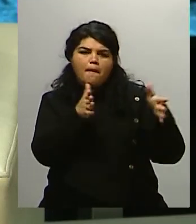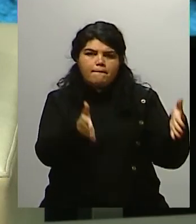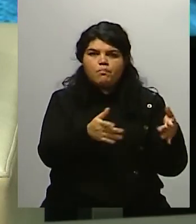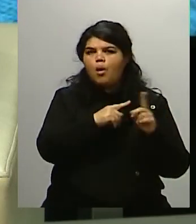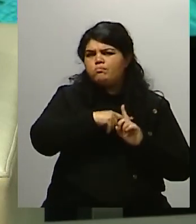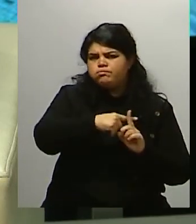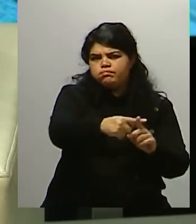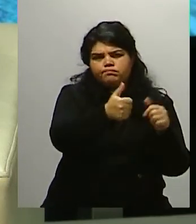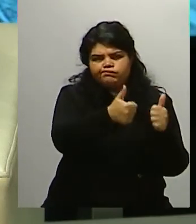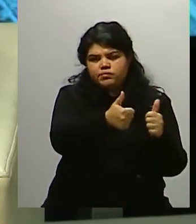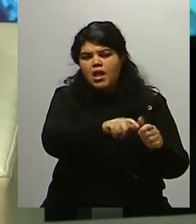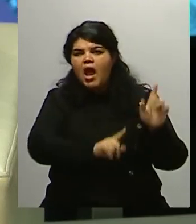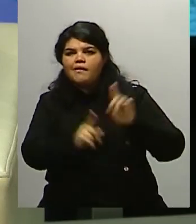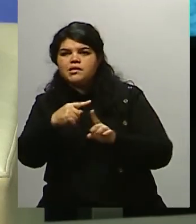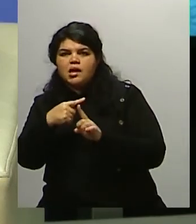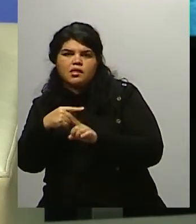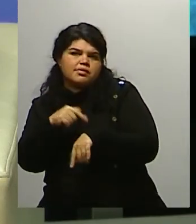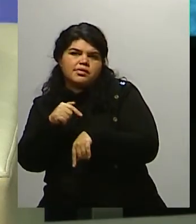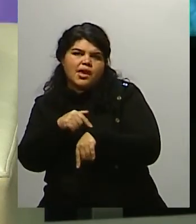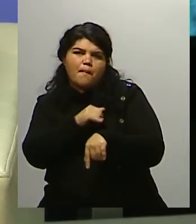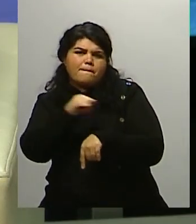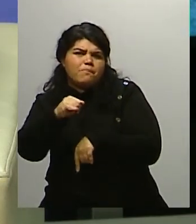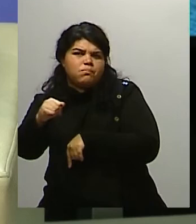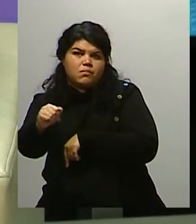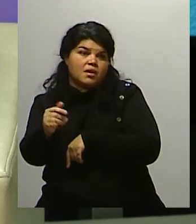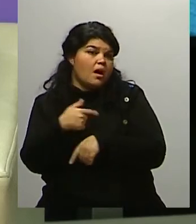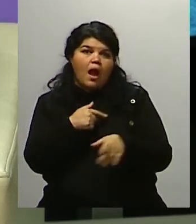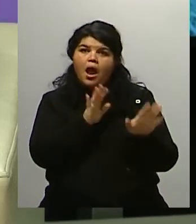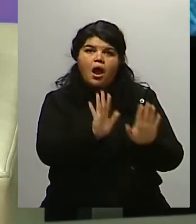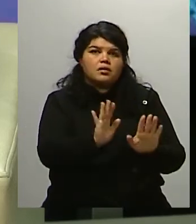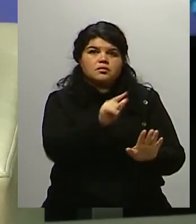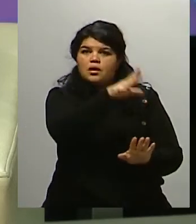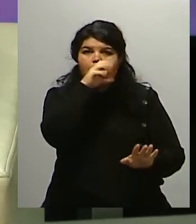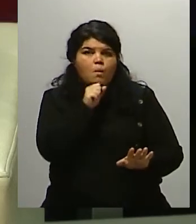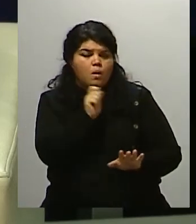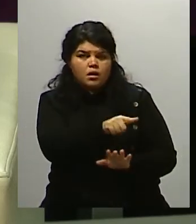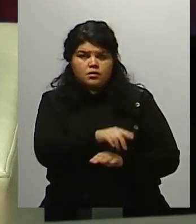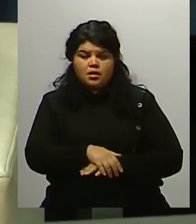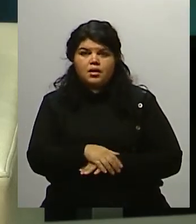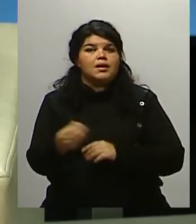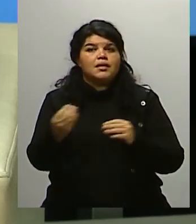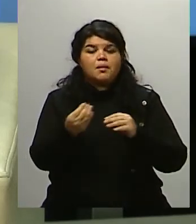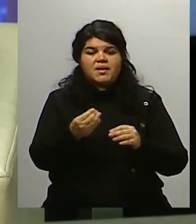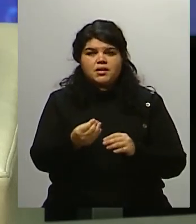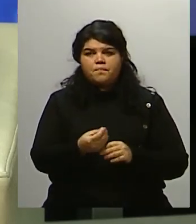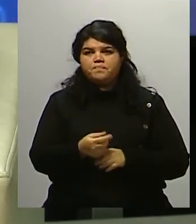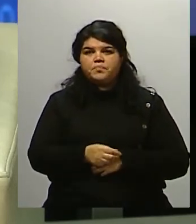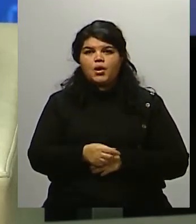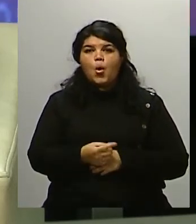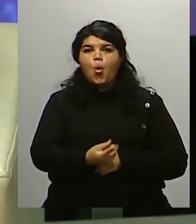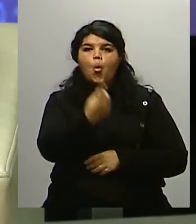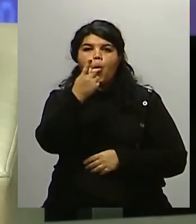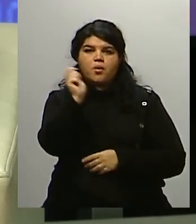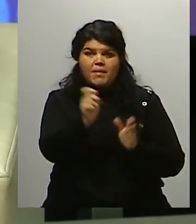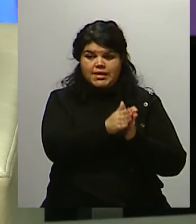plusvalía, el plusvalor que el trabajador a vos te da. Un trabajador que te trabaja todo un mes te genera en proporción aproximada 6 salarios, o 7